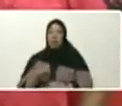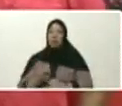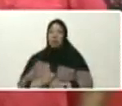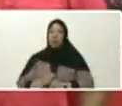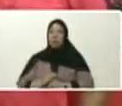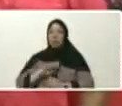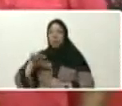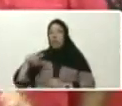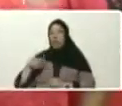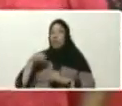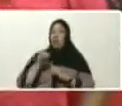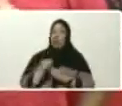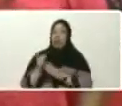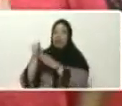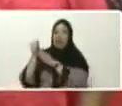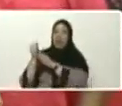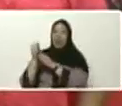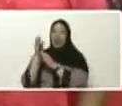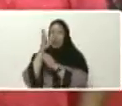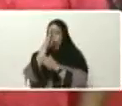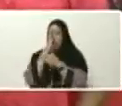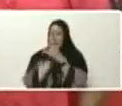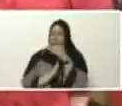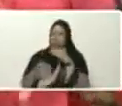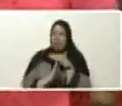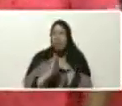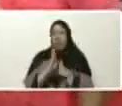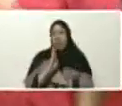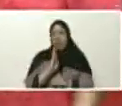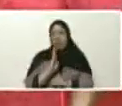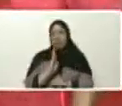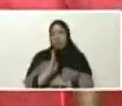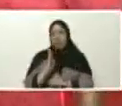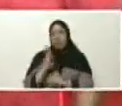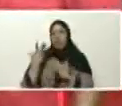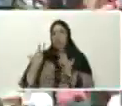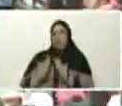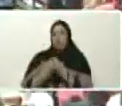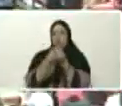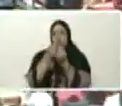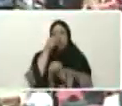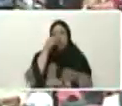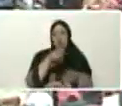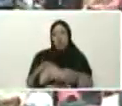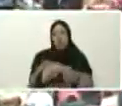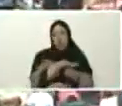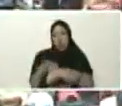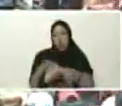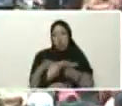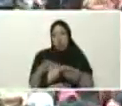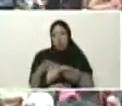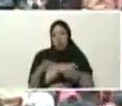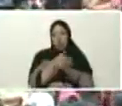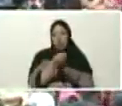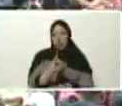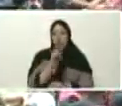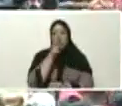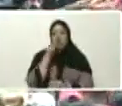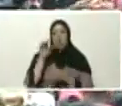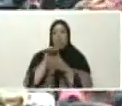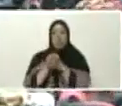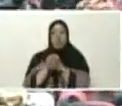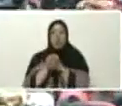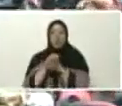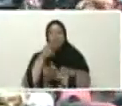Nuestros líderes tienen que ser humildes, tienen que caminar con el pueblo, tienen que amar